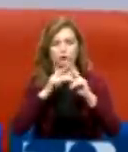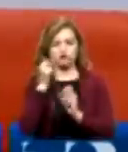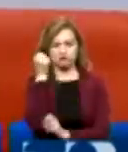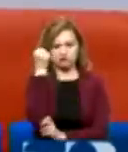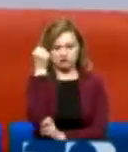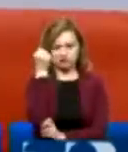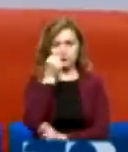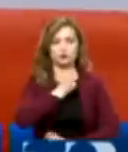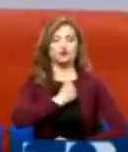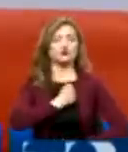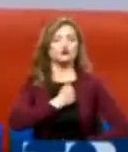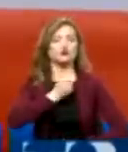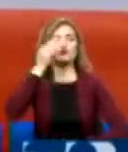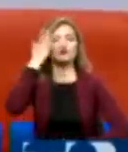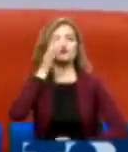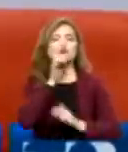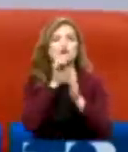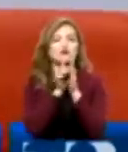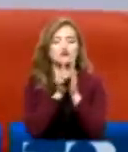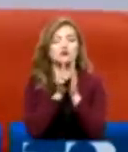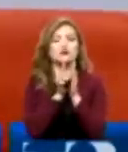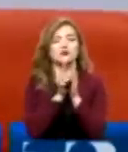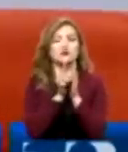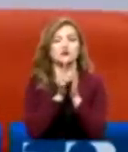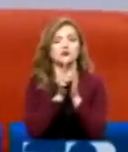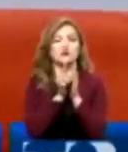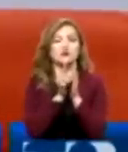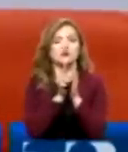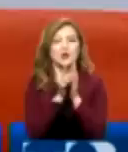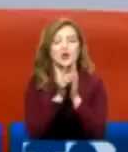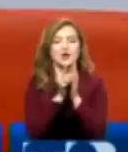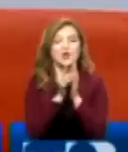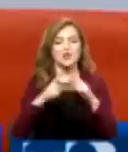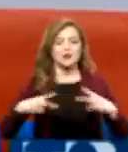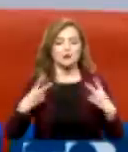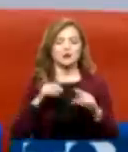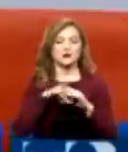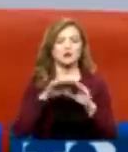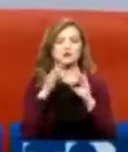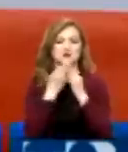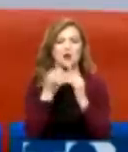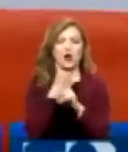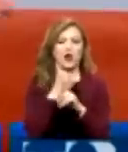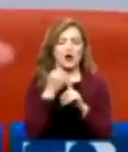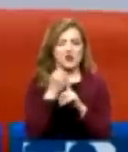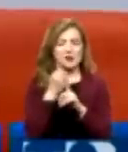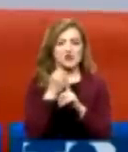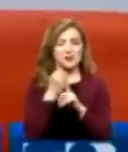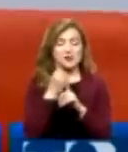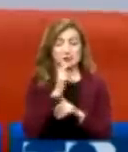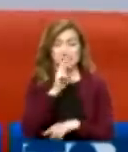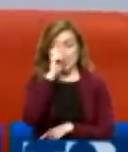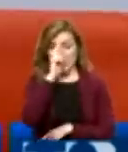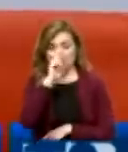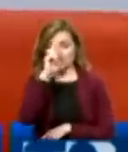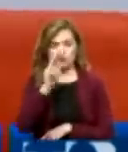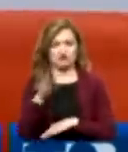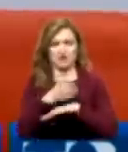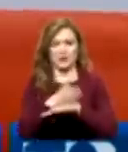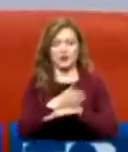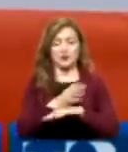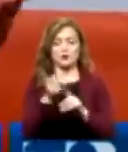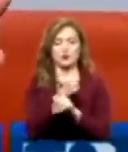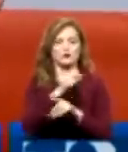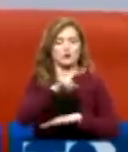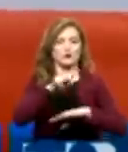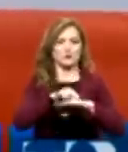empoderarse, saber que deben denunciar, que eso no es una vida digna, que es una afectación. Y además antes normalizábamos la violencia